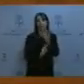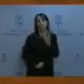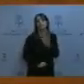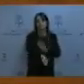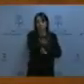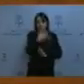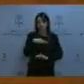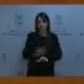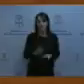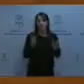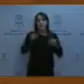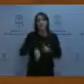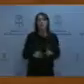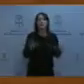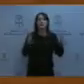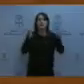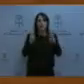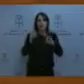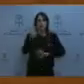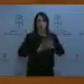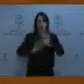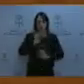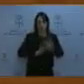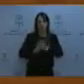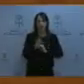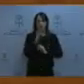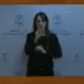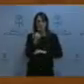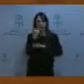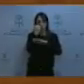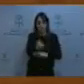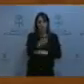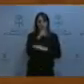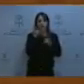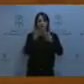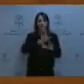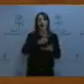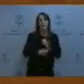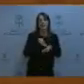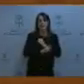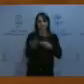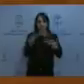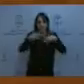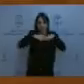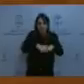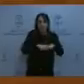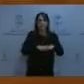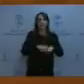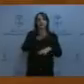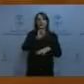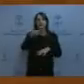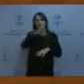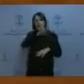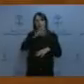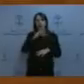aspectos relativos a la ordenación, esta se ve además reforzada con la aprobación de la Estrategia Integrada, el EIGPLA, que en su anexo